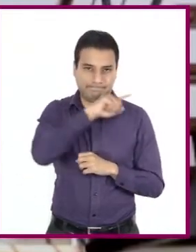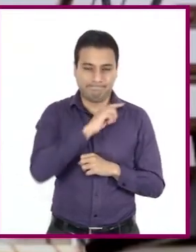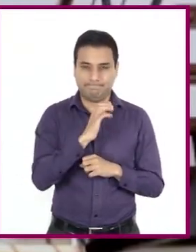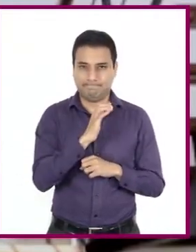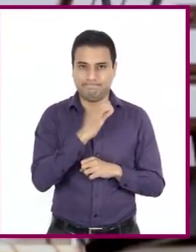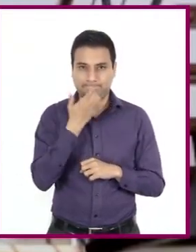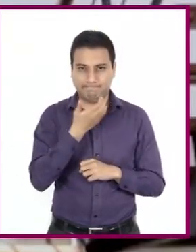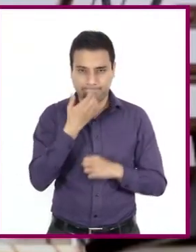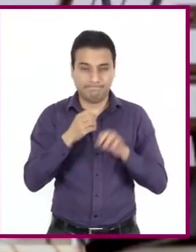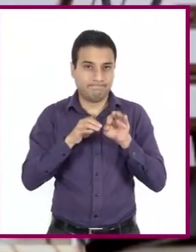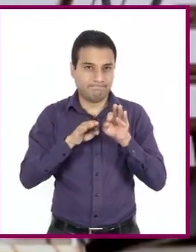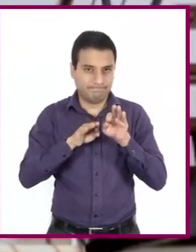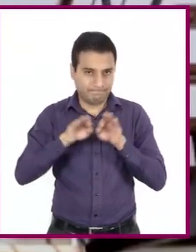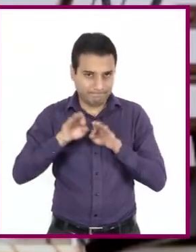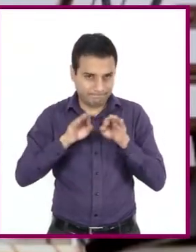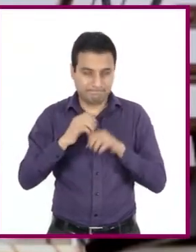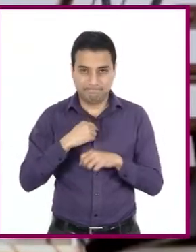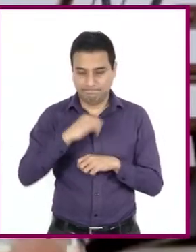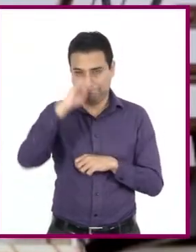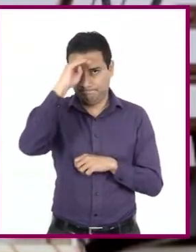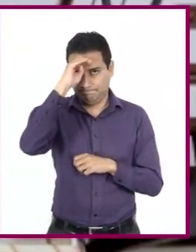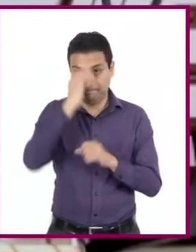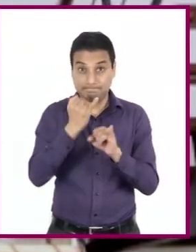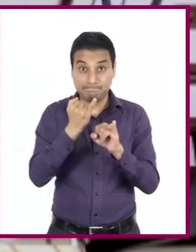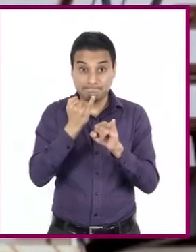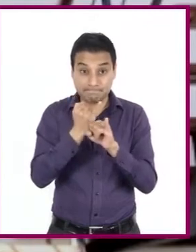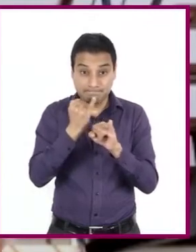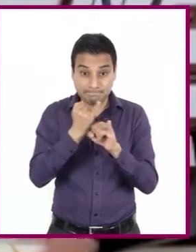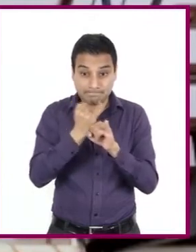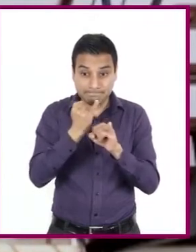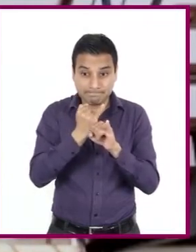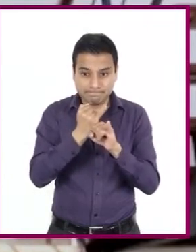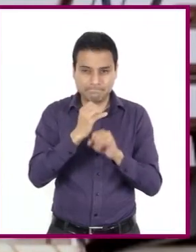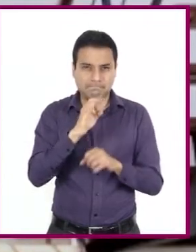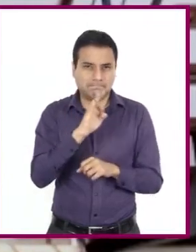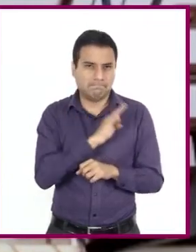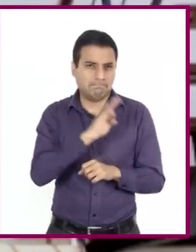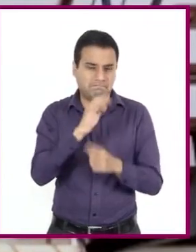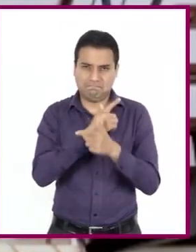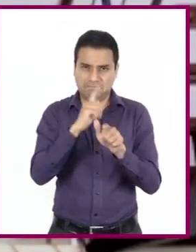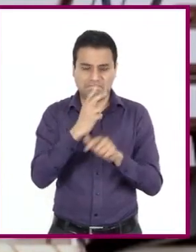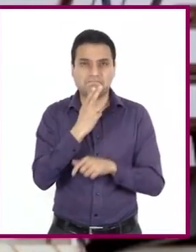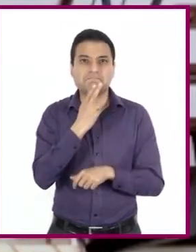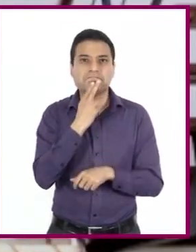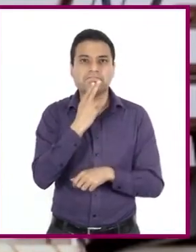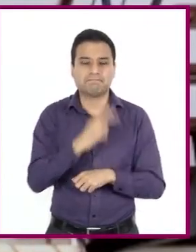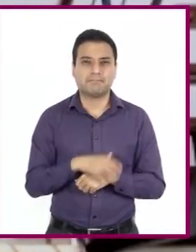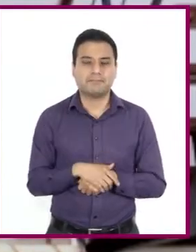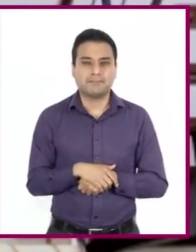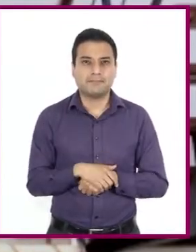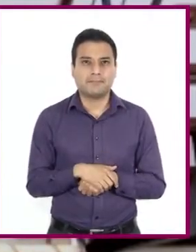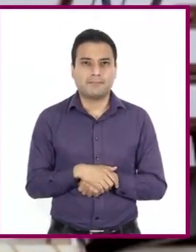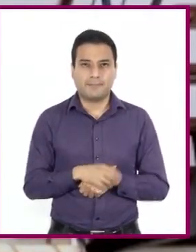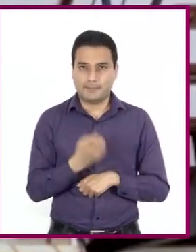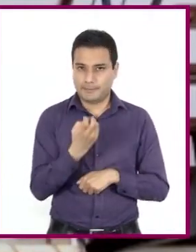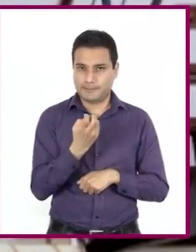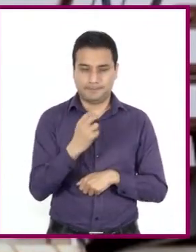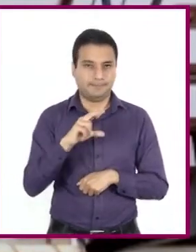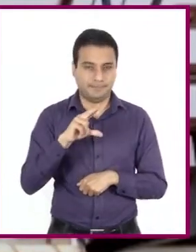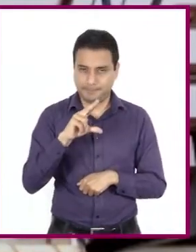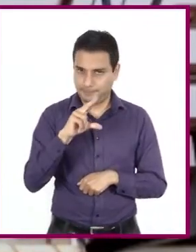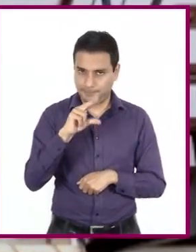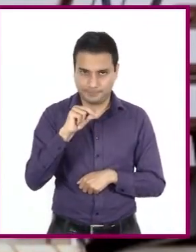manejamos, creemos que todo lo que está en Internet lo podemos usar con absoluta libertad. Y eso no es tan